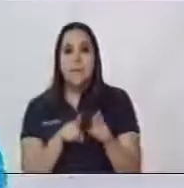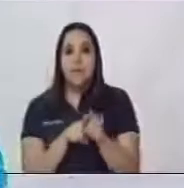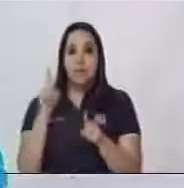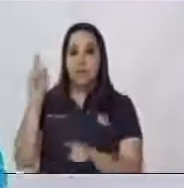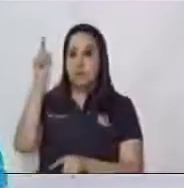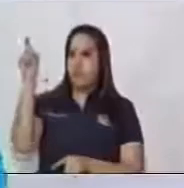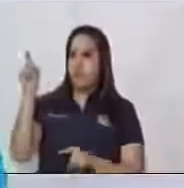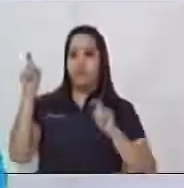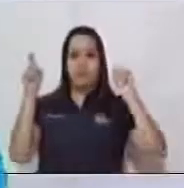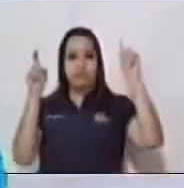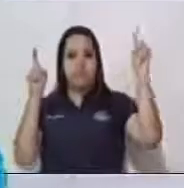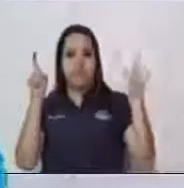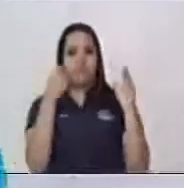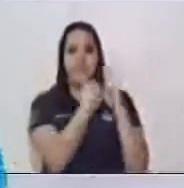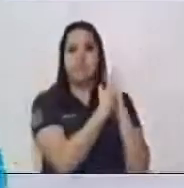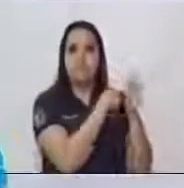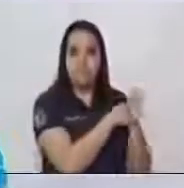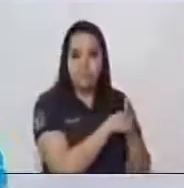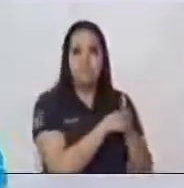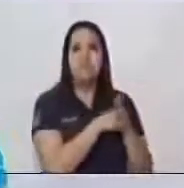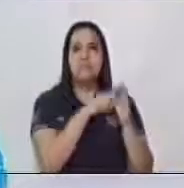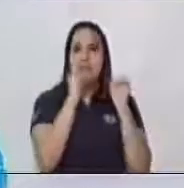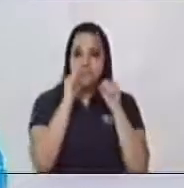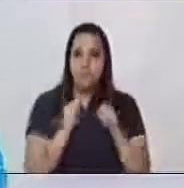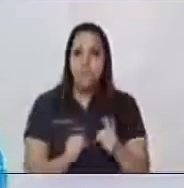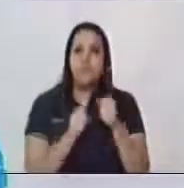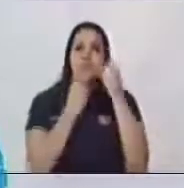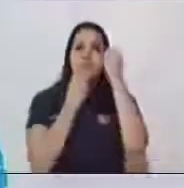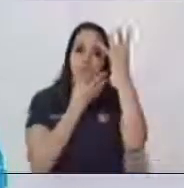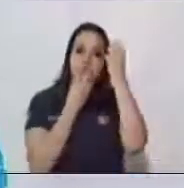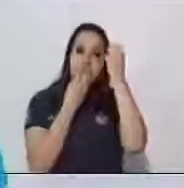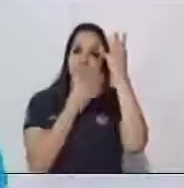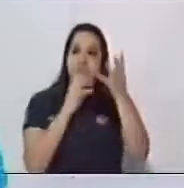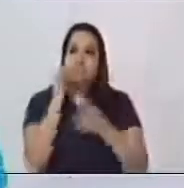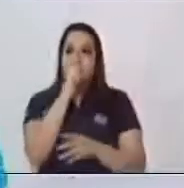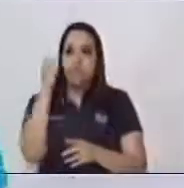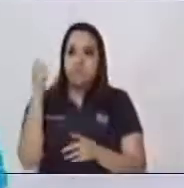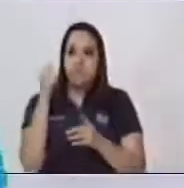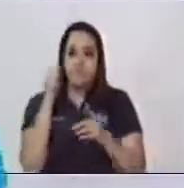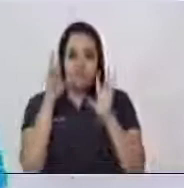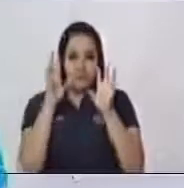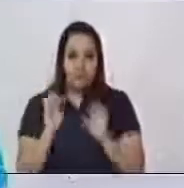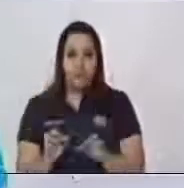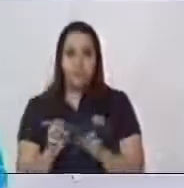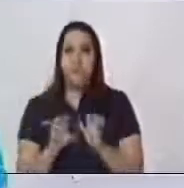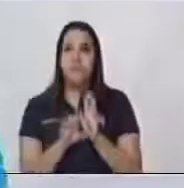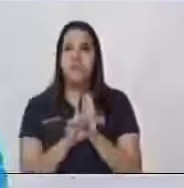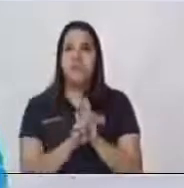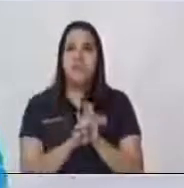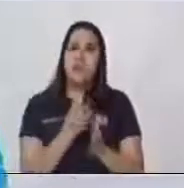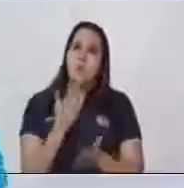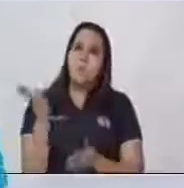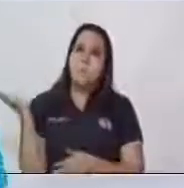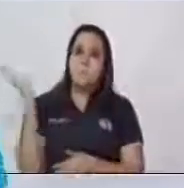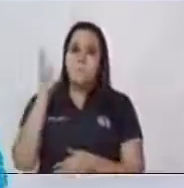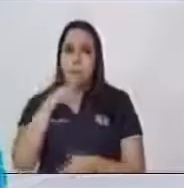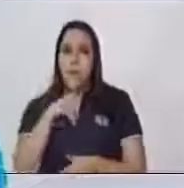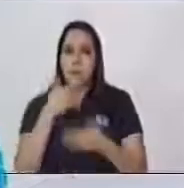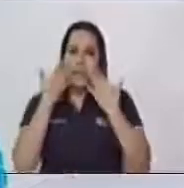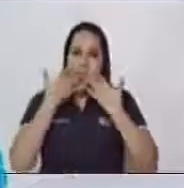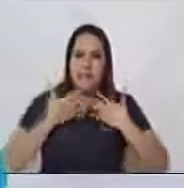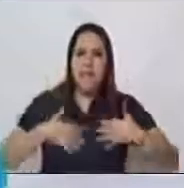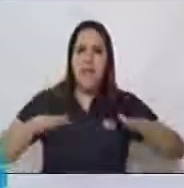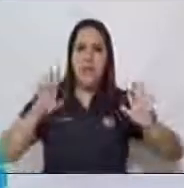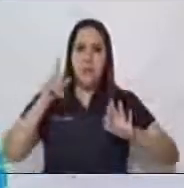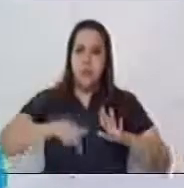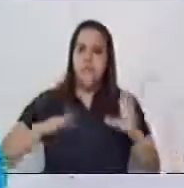signos de interrogación para transmitir el mensaje a las otras personas. ¿Vamos al teatro esta noche? Es un tipo